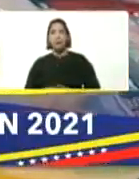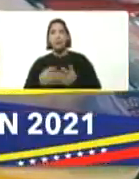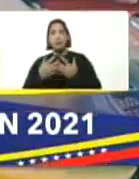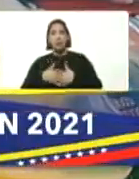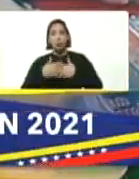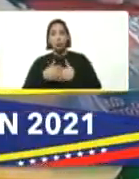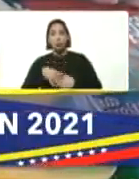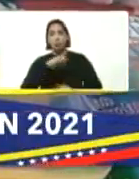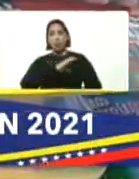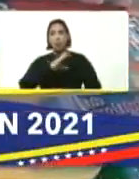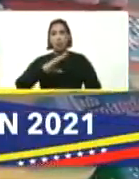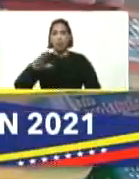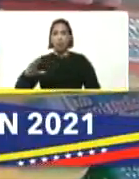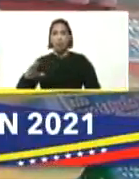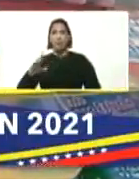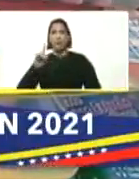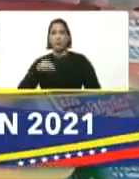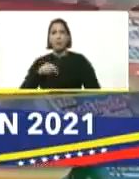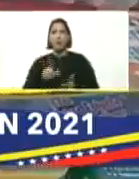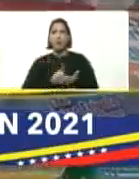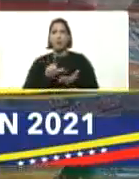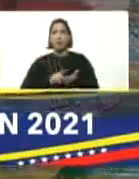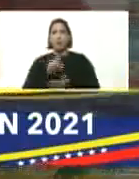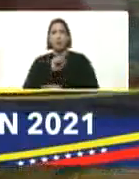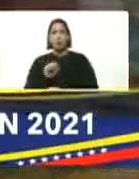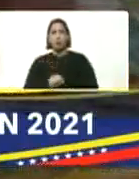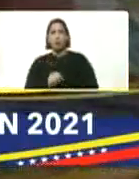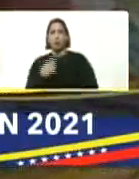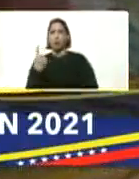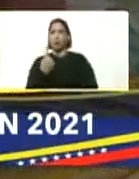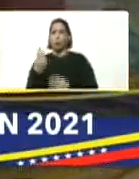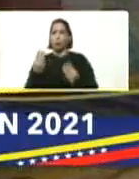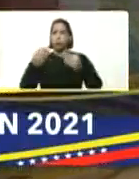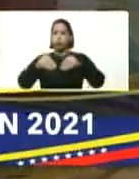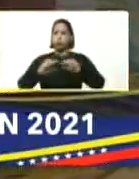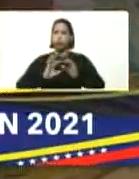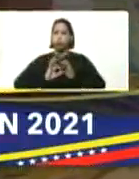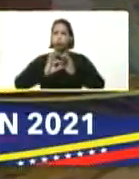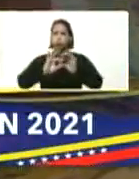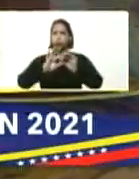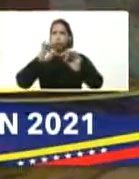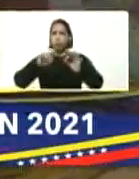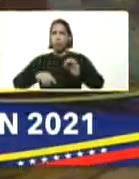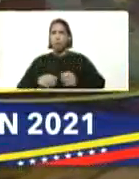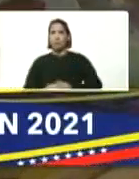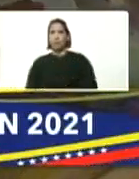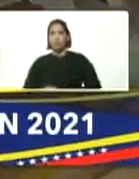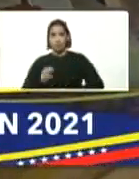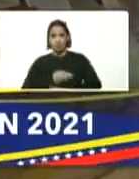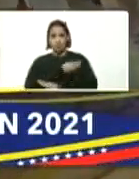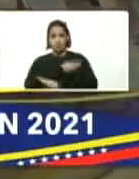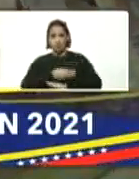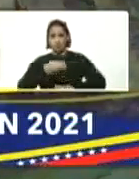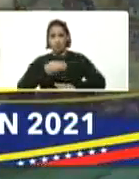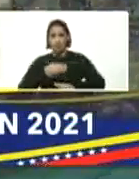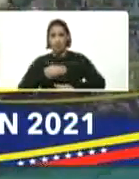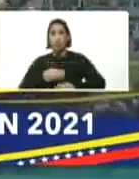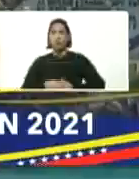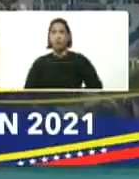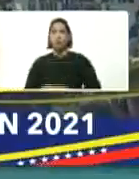Industrias Canaima y Librerías del Sur, una sola alianza, Serenata Guayanesa, leyenda